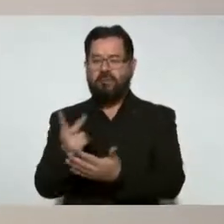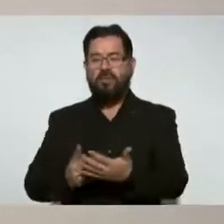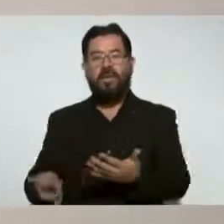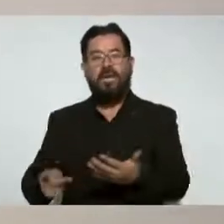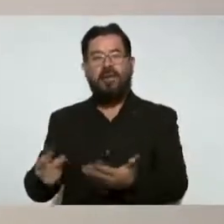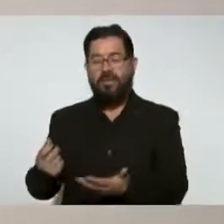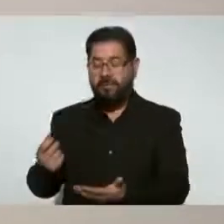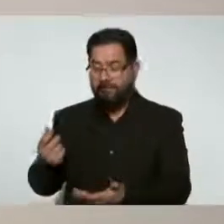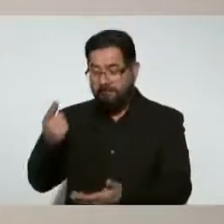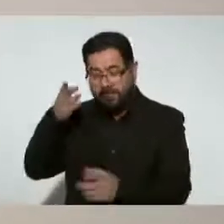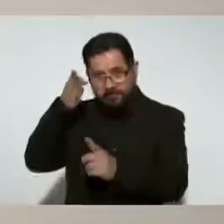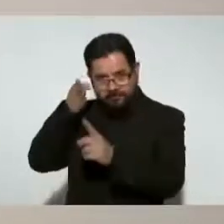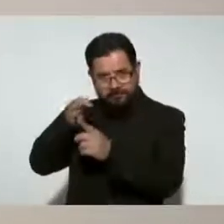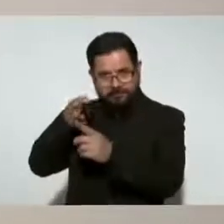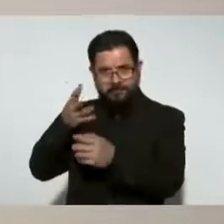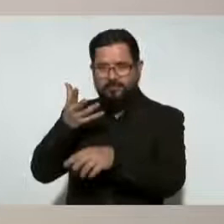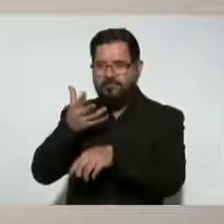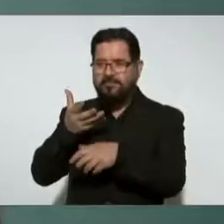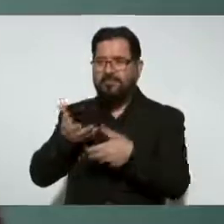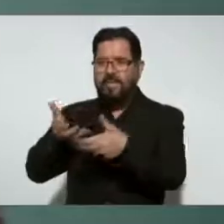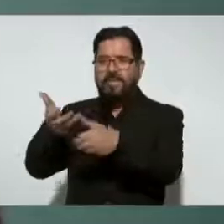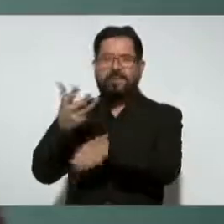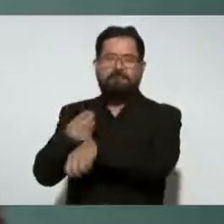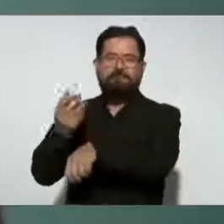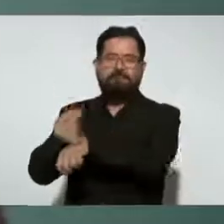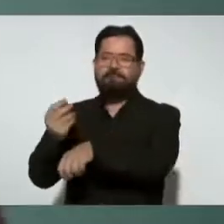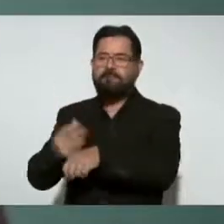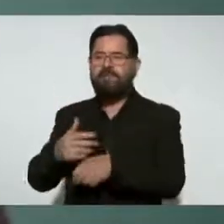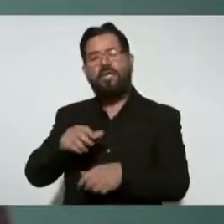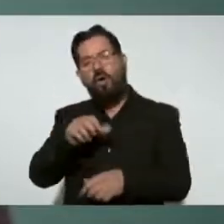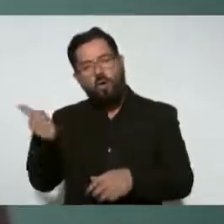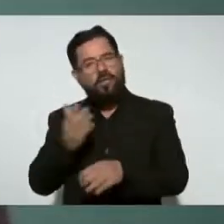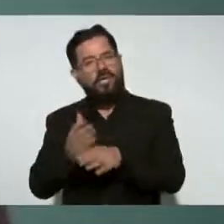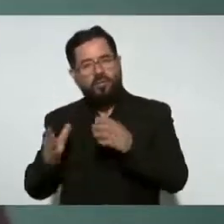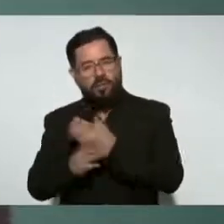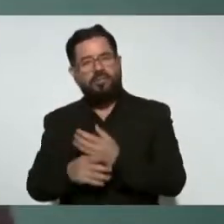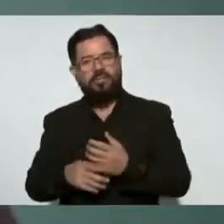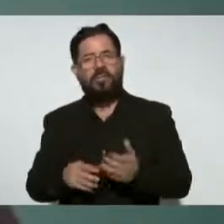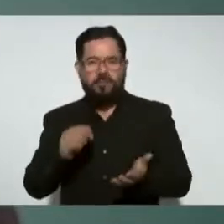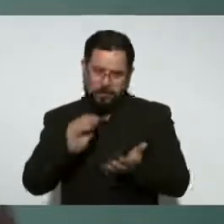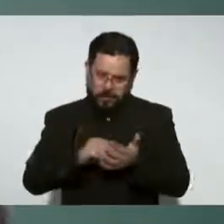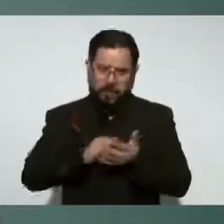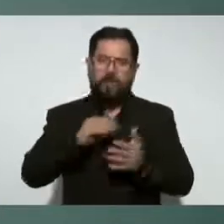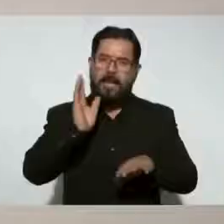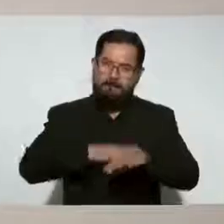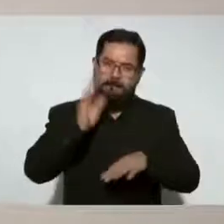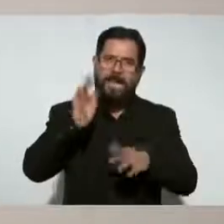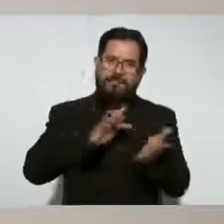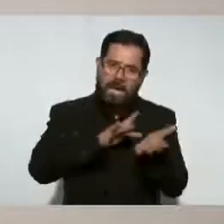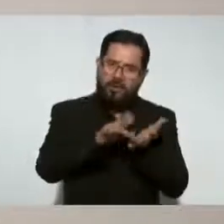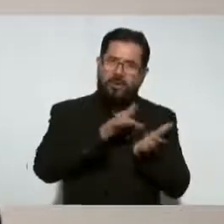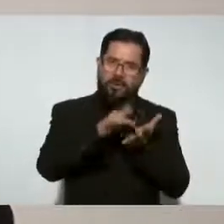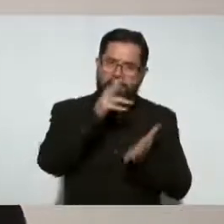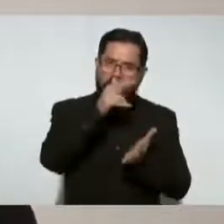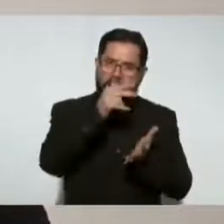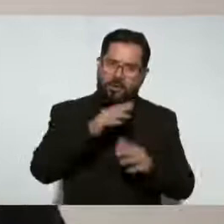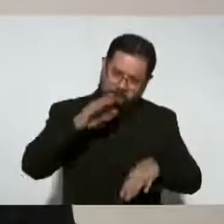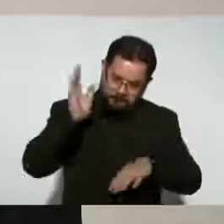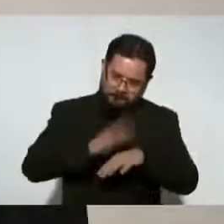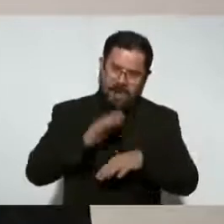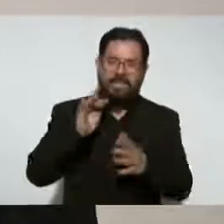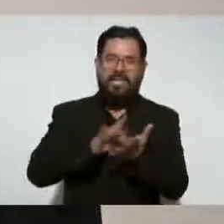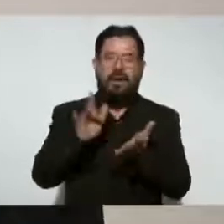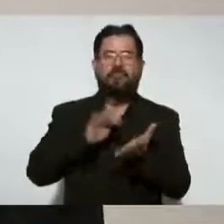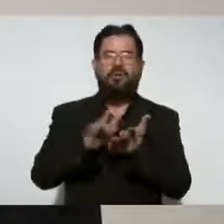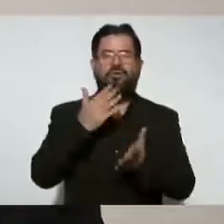ese propósito y otras acciones, y vamos a seguir apoyando a Hermosillo y vamos a seguir apoyando a Sonora.